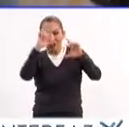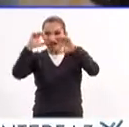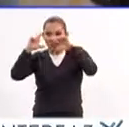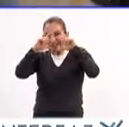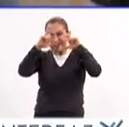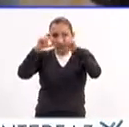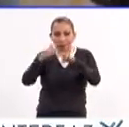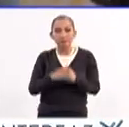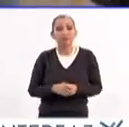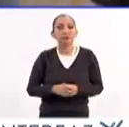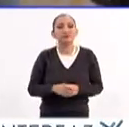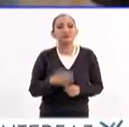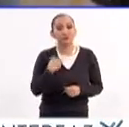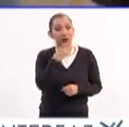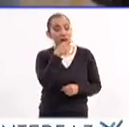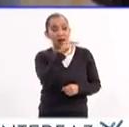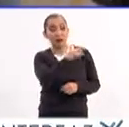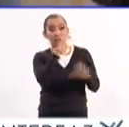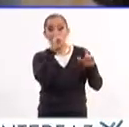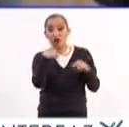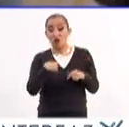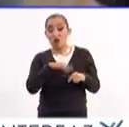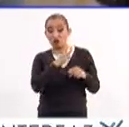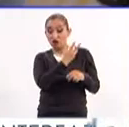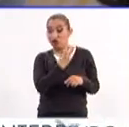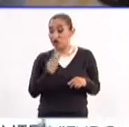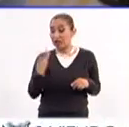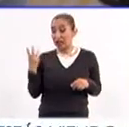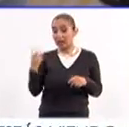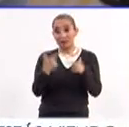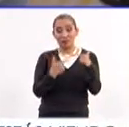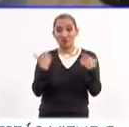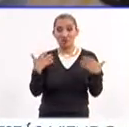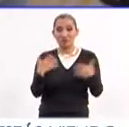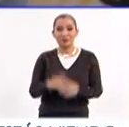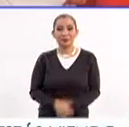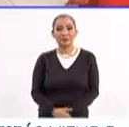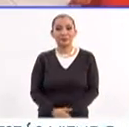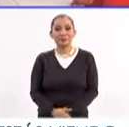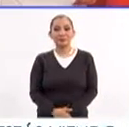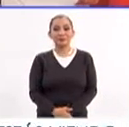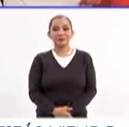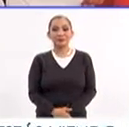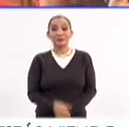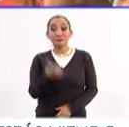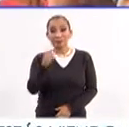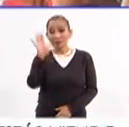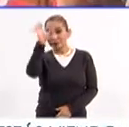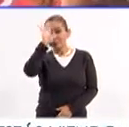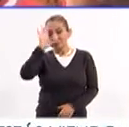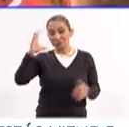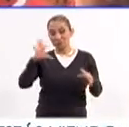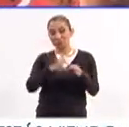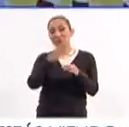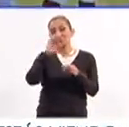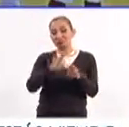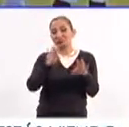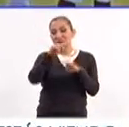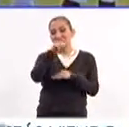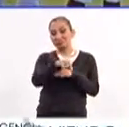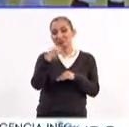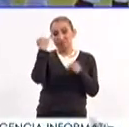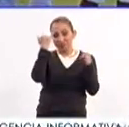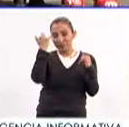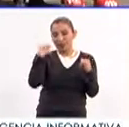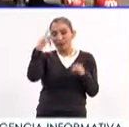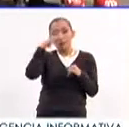fotografía. Y digo, que haya fotos de nosotros tres es algo maravilloso. Así, la cultura forma parte primordial de esta estrategia